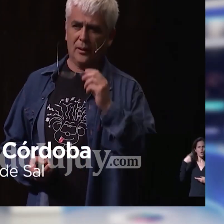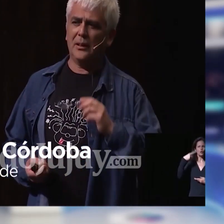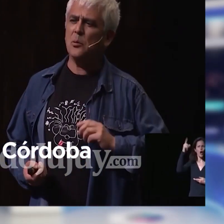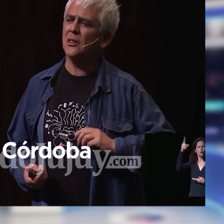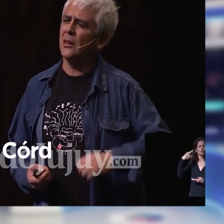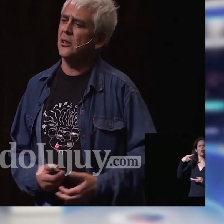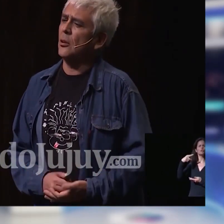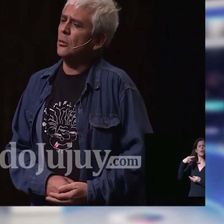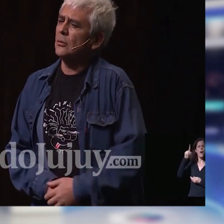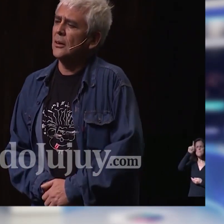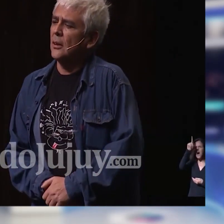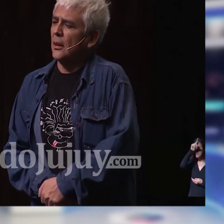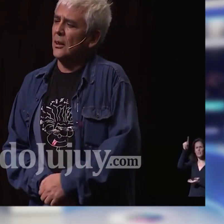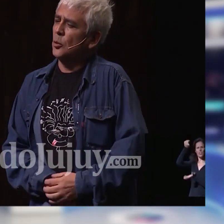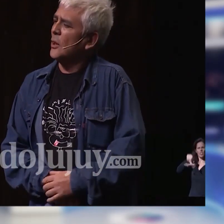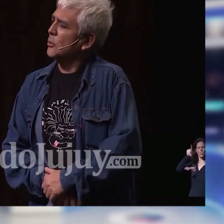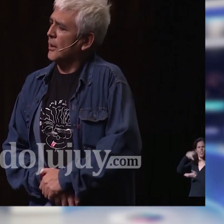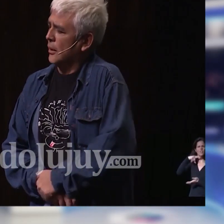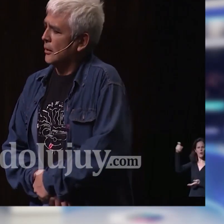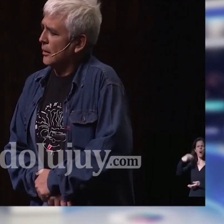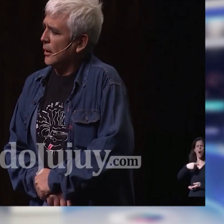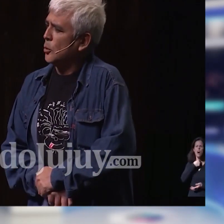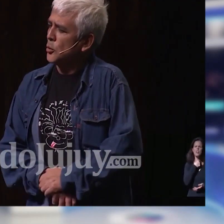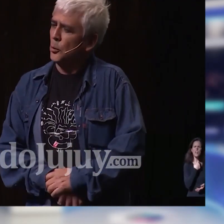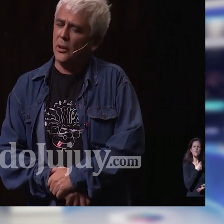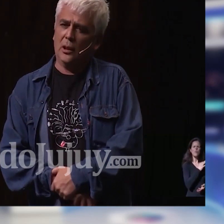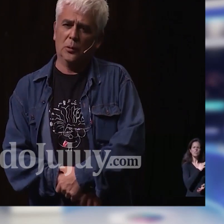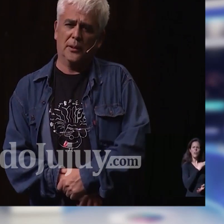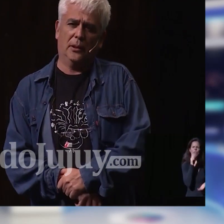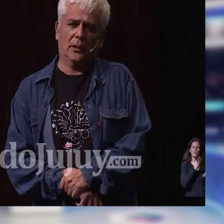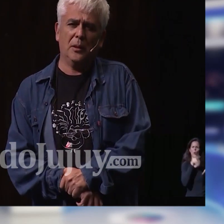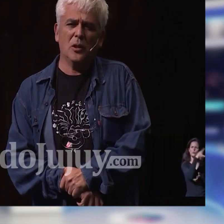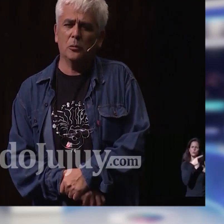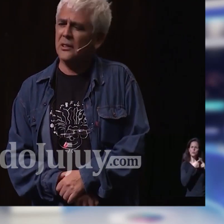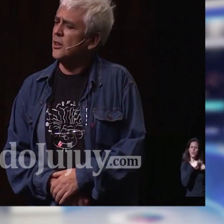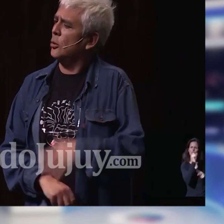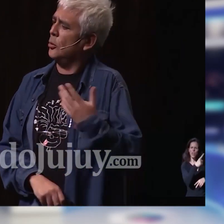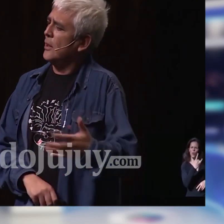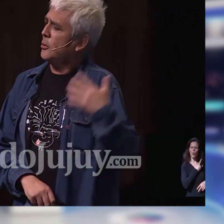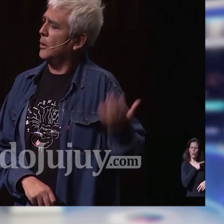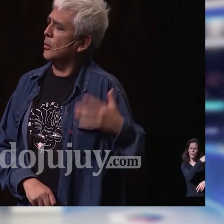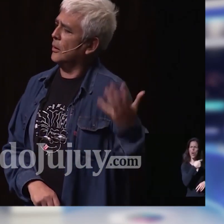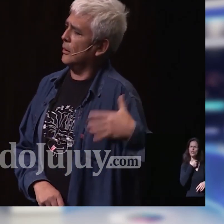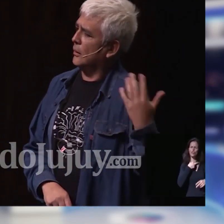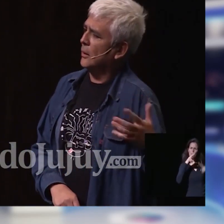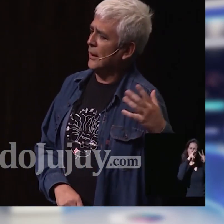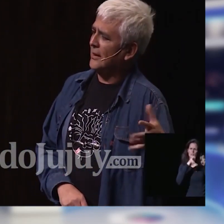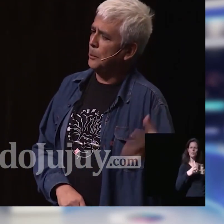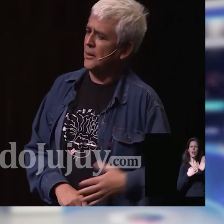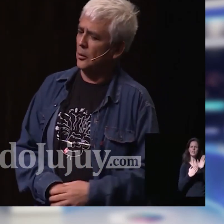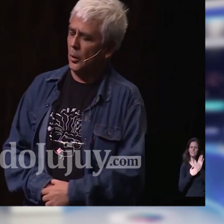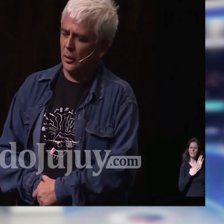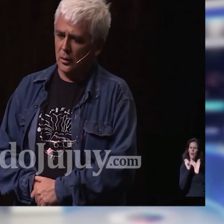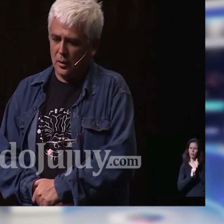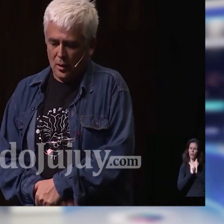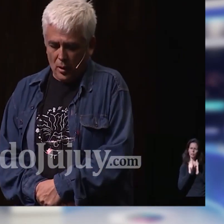bueno, va a tal velocidad o cosas así. En cambio, una persona que no tiene mucha idea de física ve solo una marca en el piso, digamos.